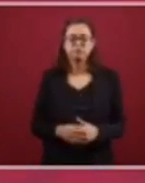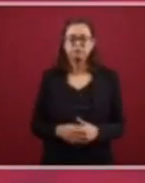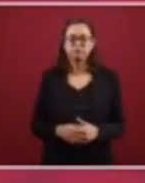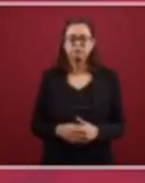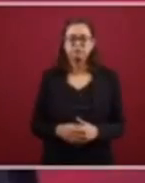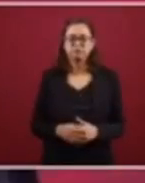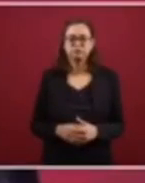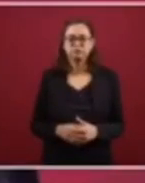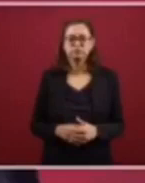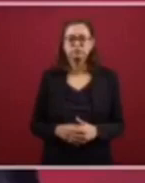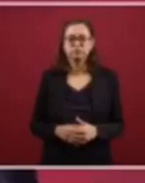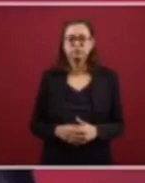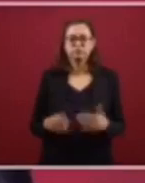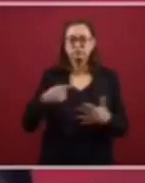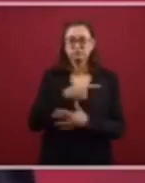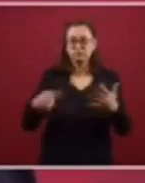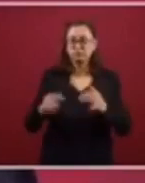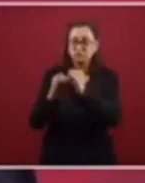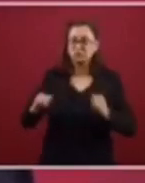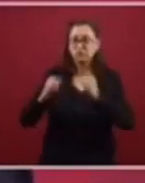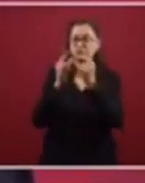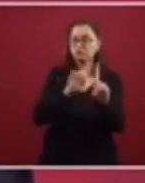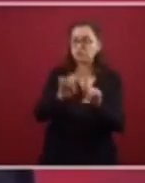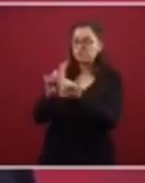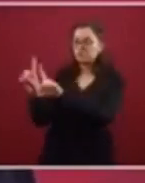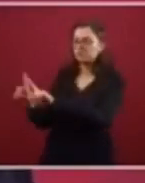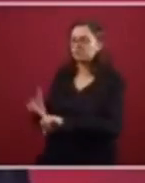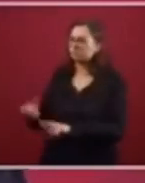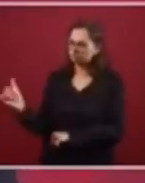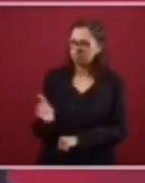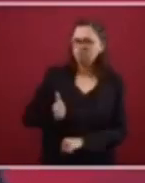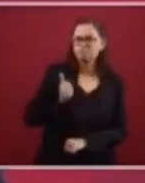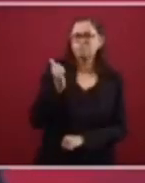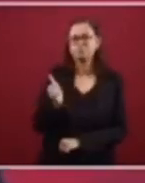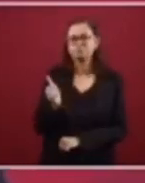utilizarse las instituciones para